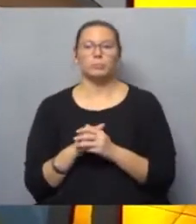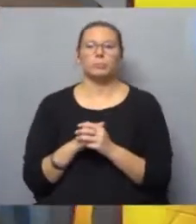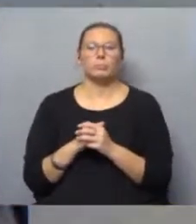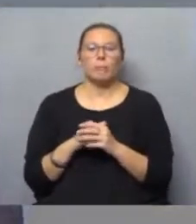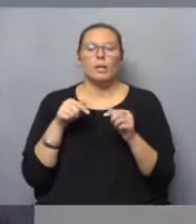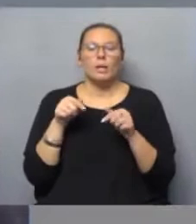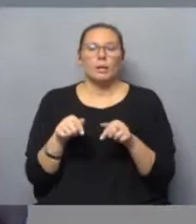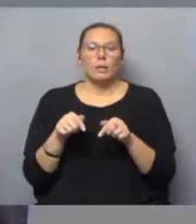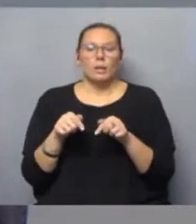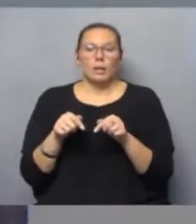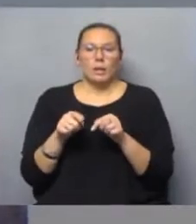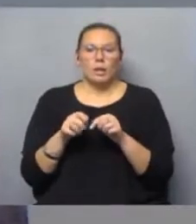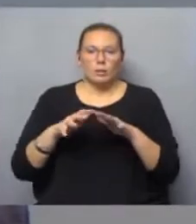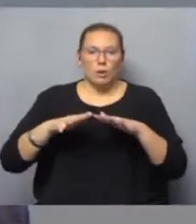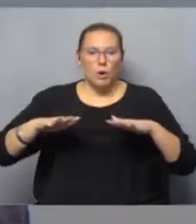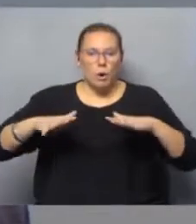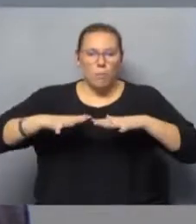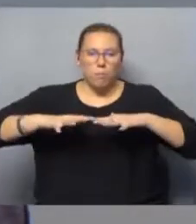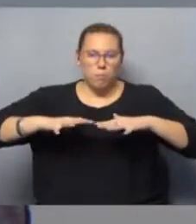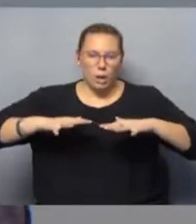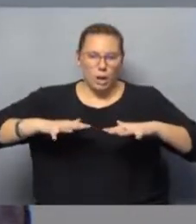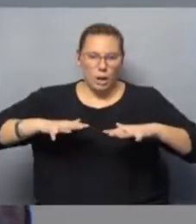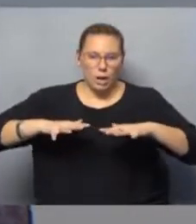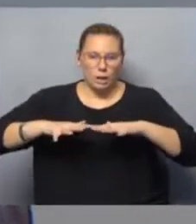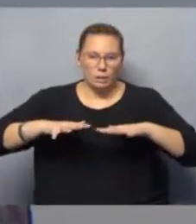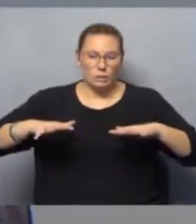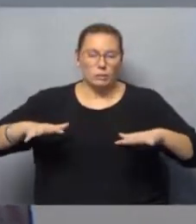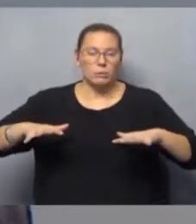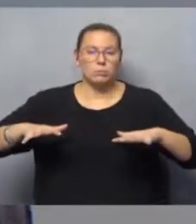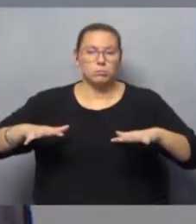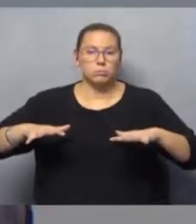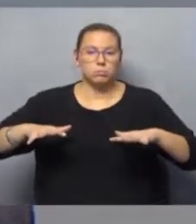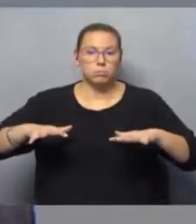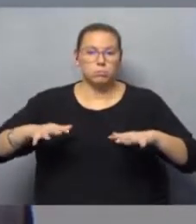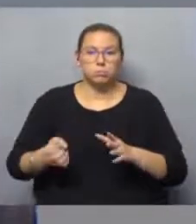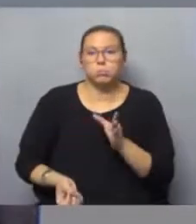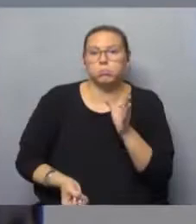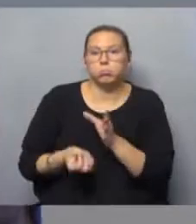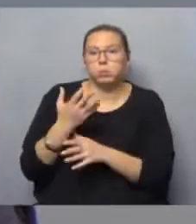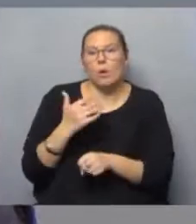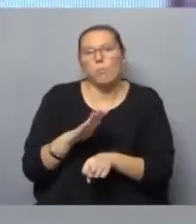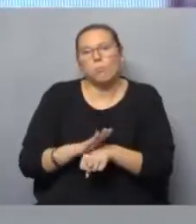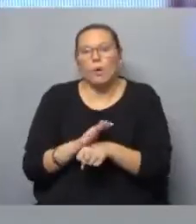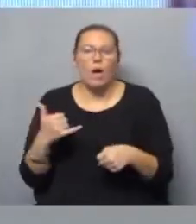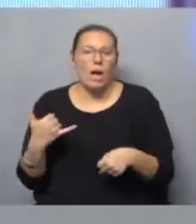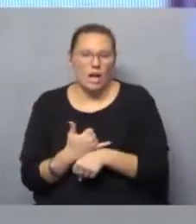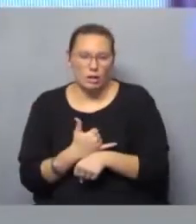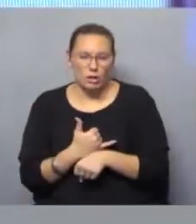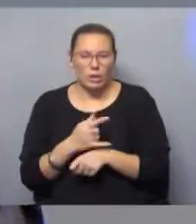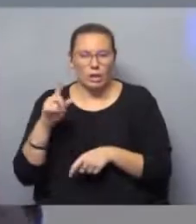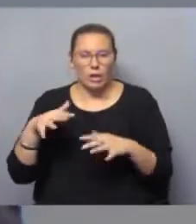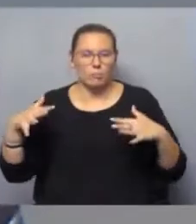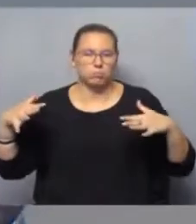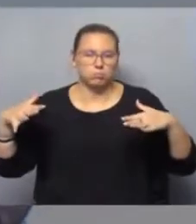Todo esto tiene que ver con el desplazamiento de placas tectónicas, la generación de las fallas que se producen a partir de los choques de estas